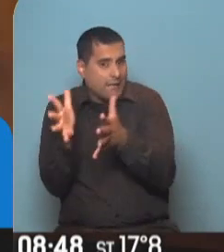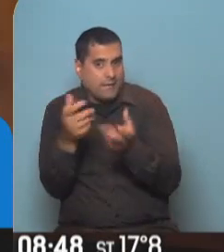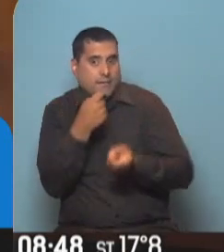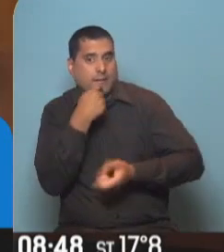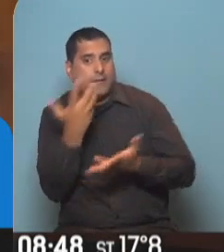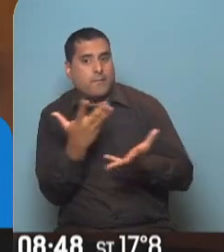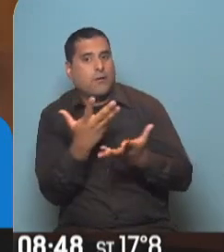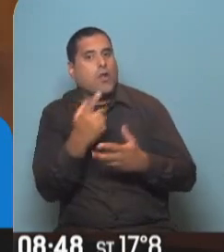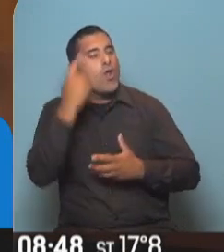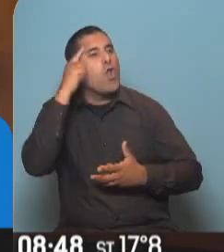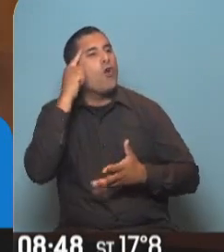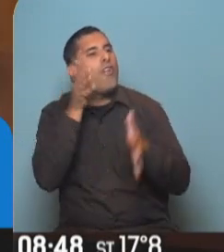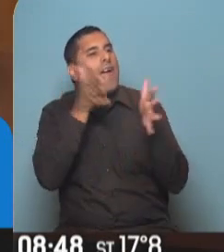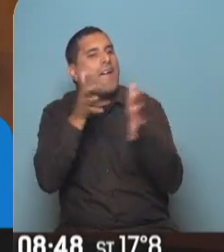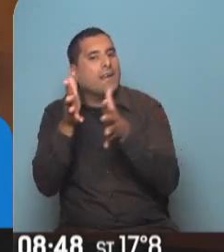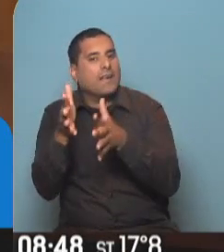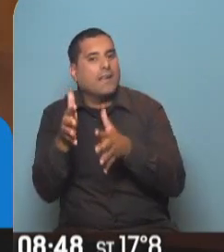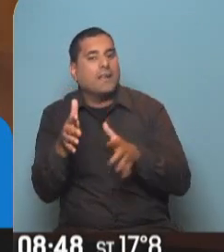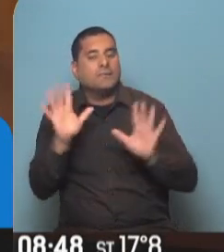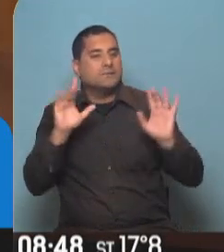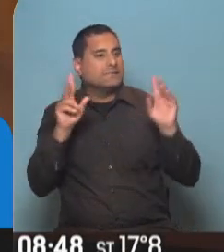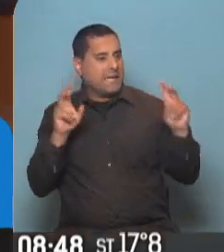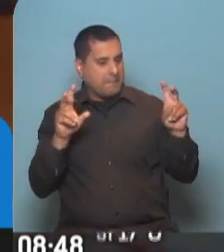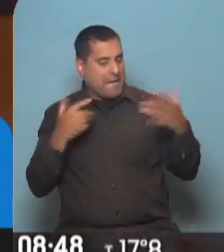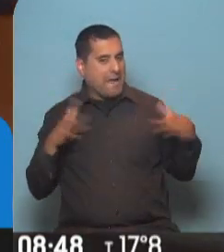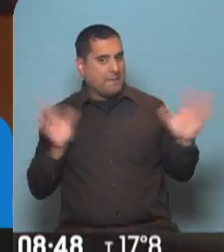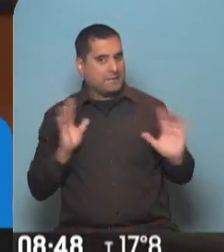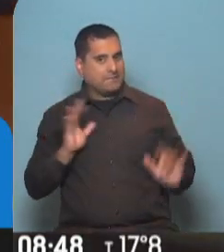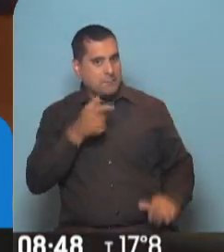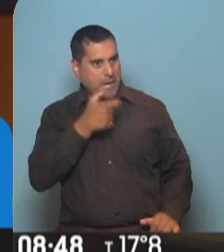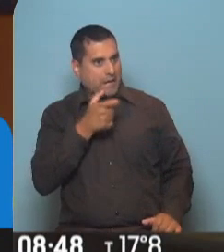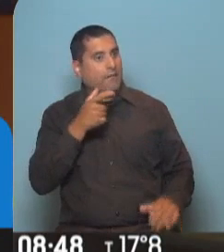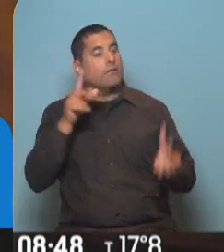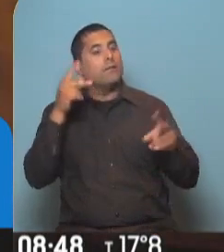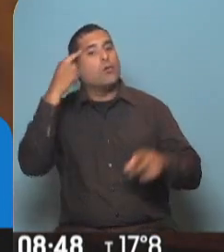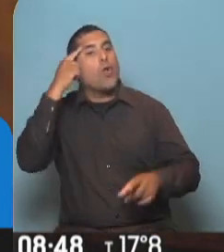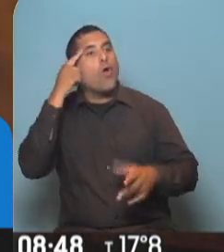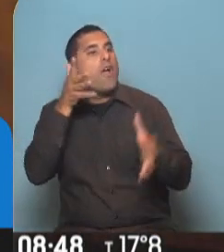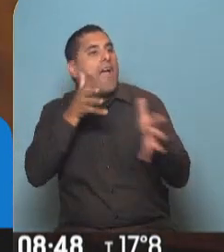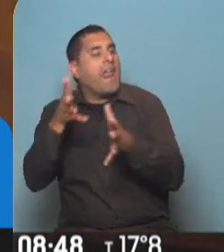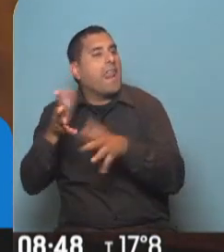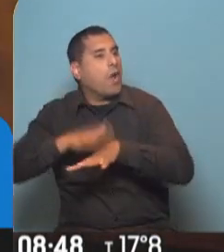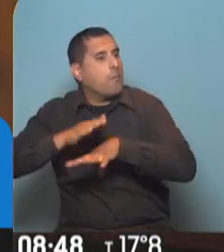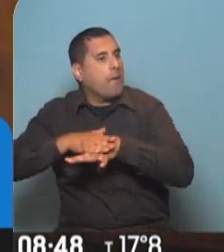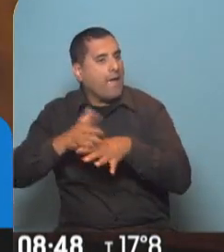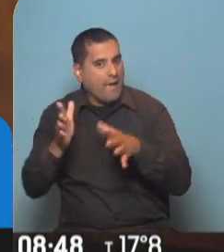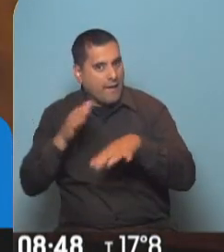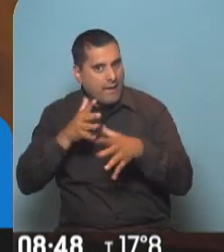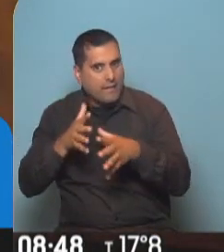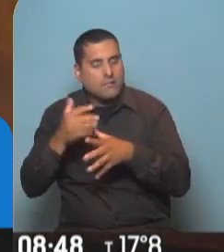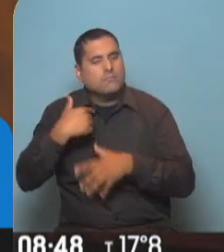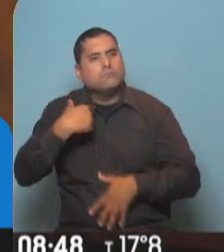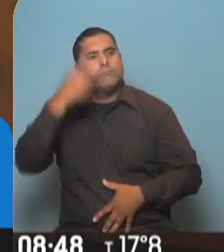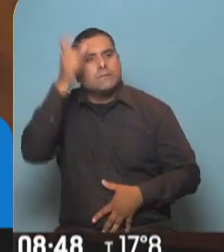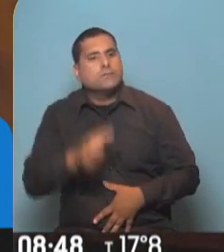famoso loco de la guerra y ahí quedaba y hoy por hoy hay toda una serie explicaciones que le sucede al ser humano